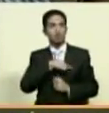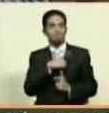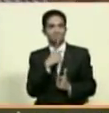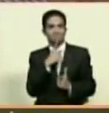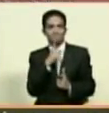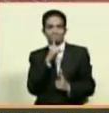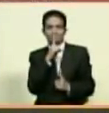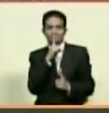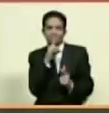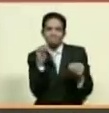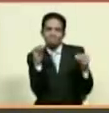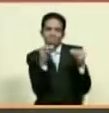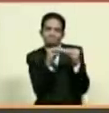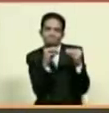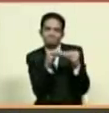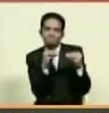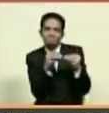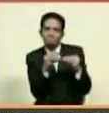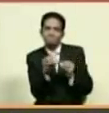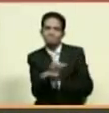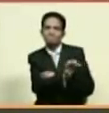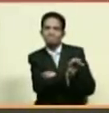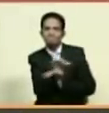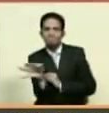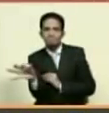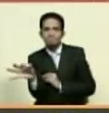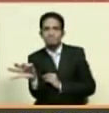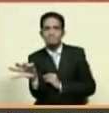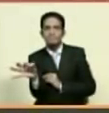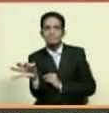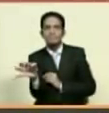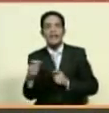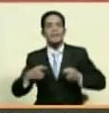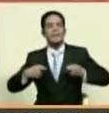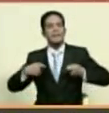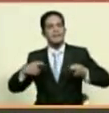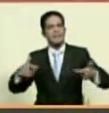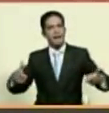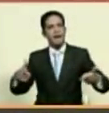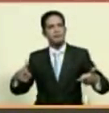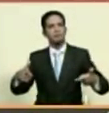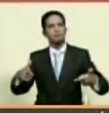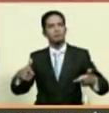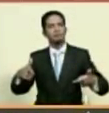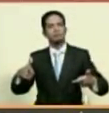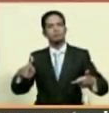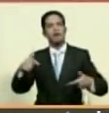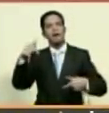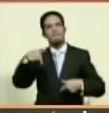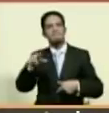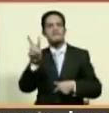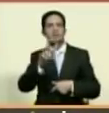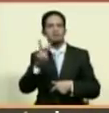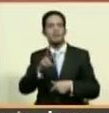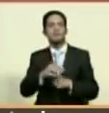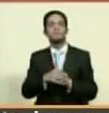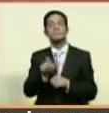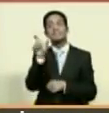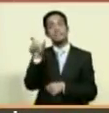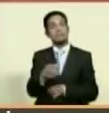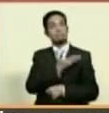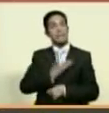disciplina, eficiencia, el gasto fiscal nacional. Y el presidente Maduro